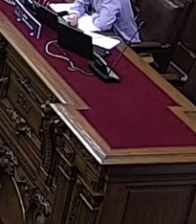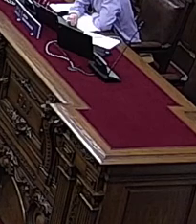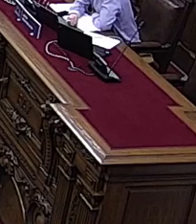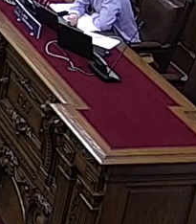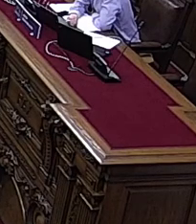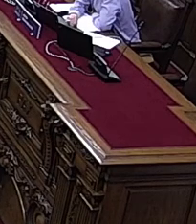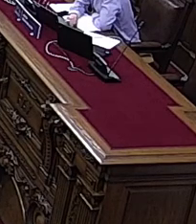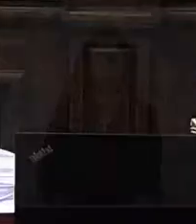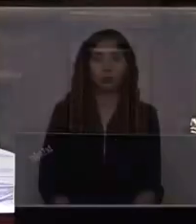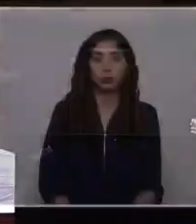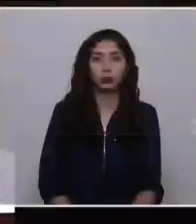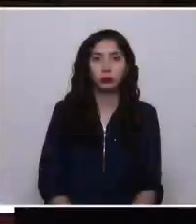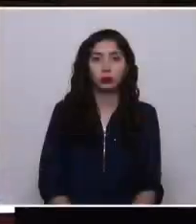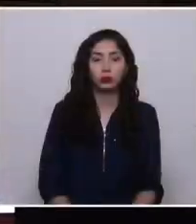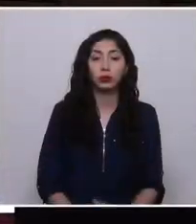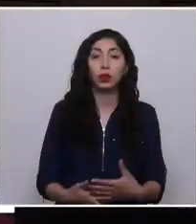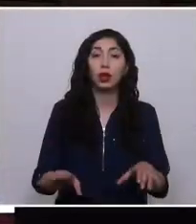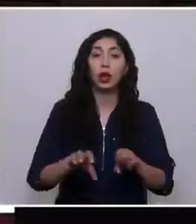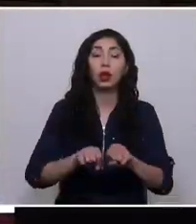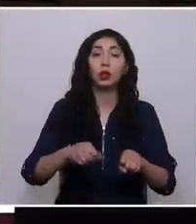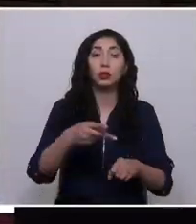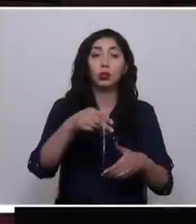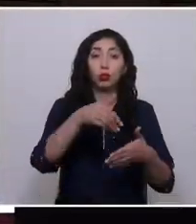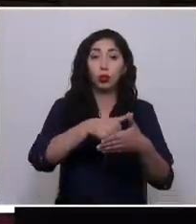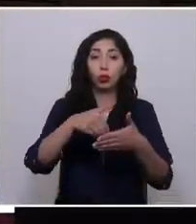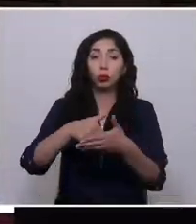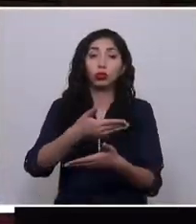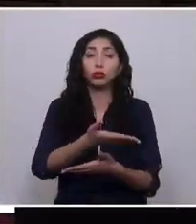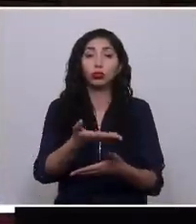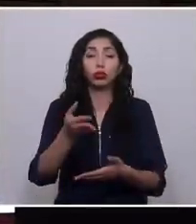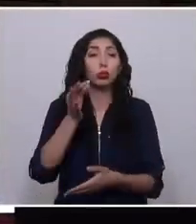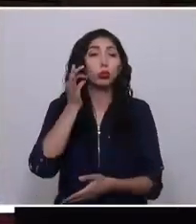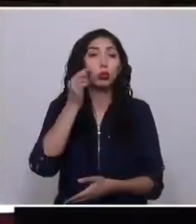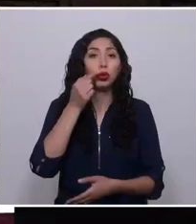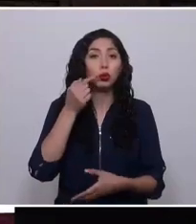Han emitido su voto, señoras y señores convencionales.